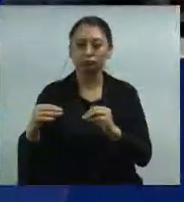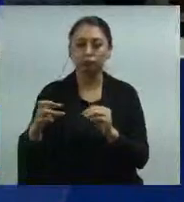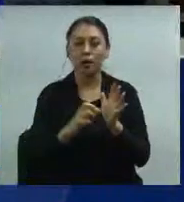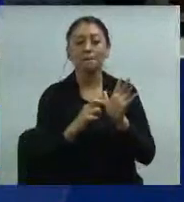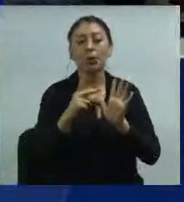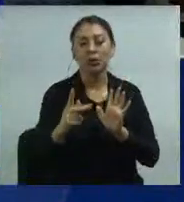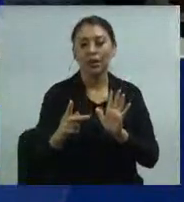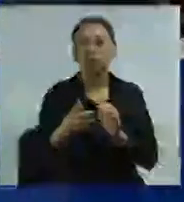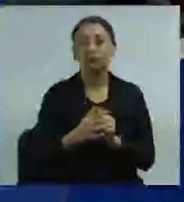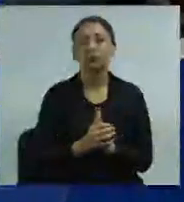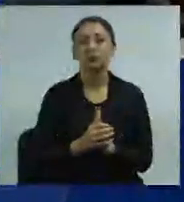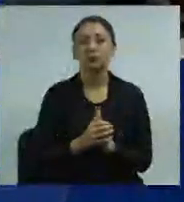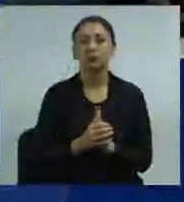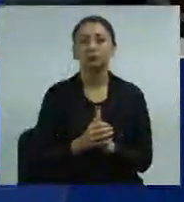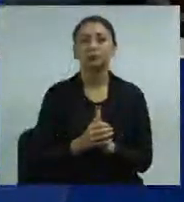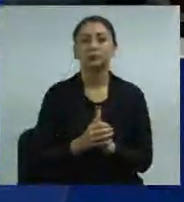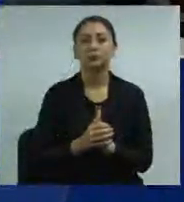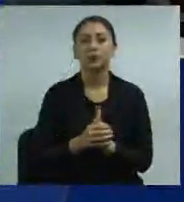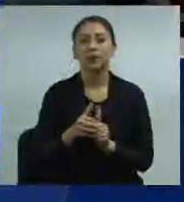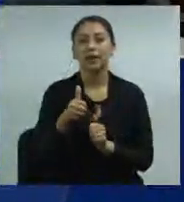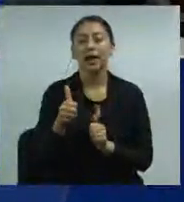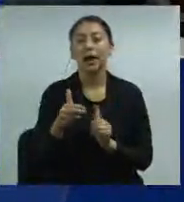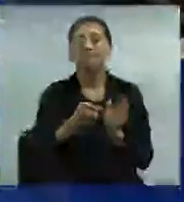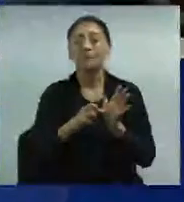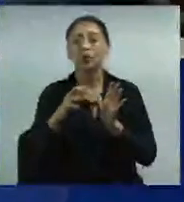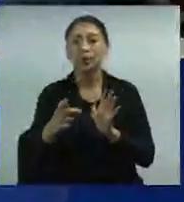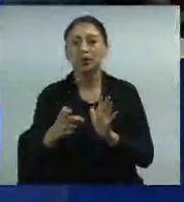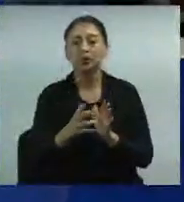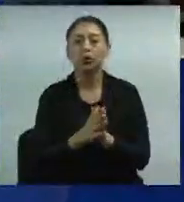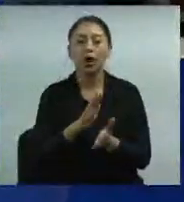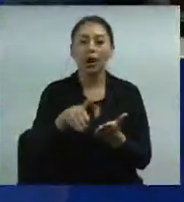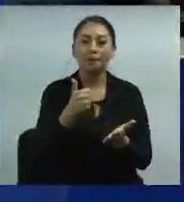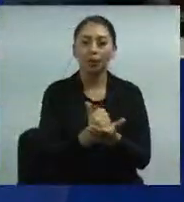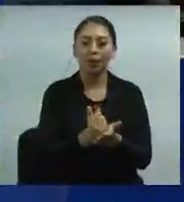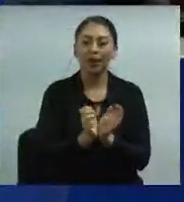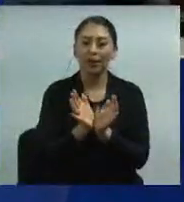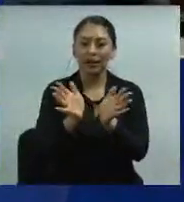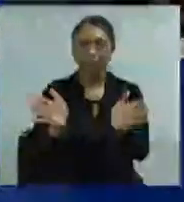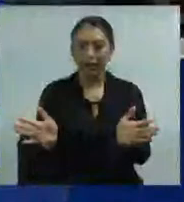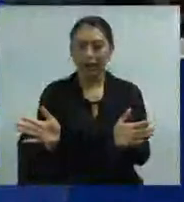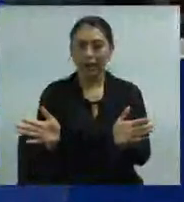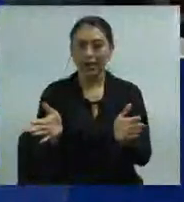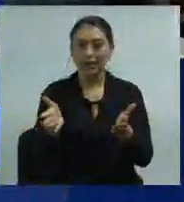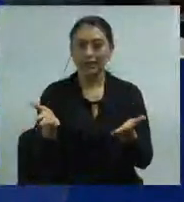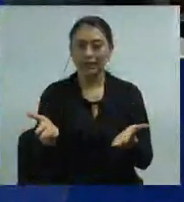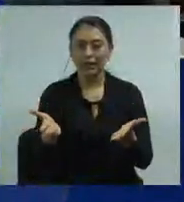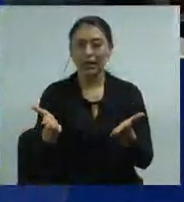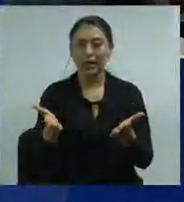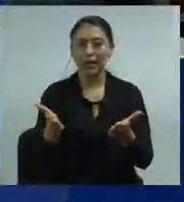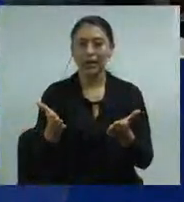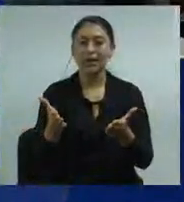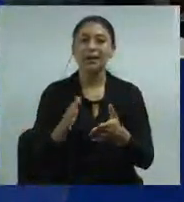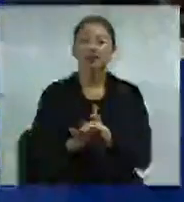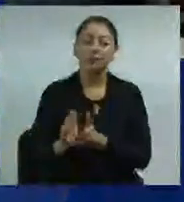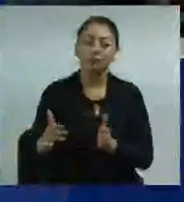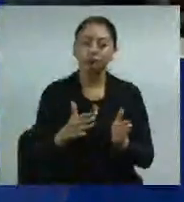proyectos de decreto siguientes. A. Proyecto de decreto que dispone a aprobar la ley general de infraestructura